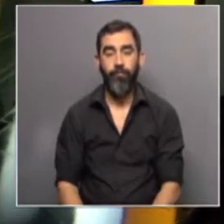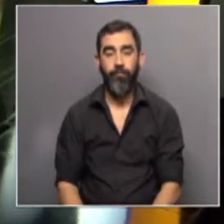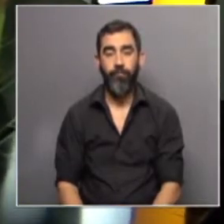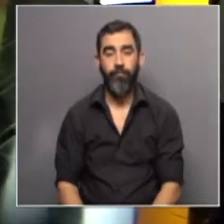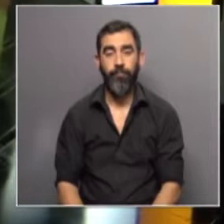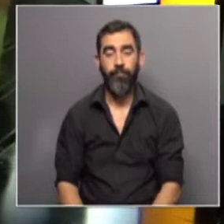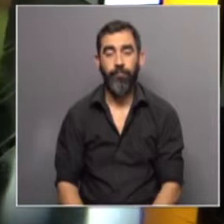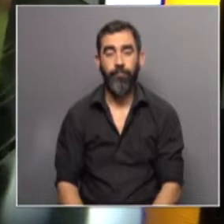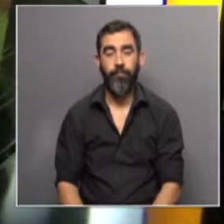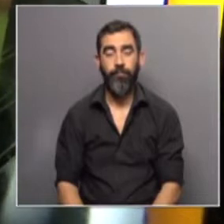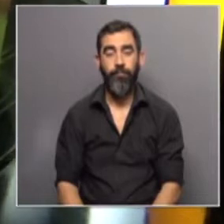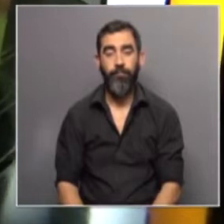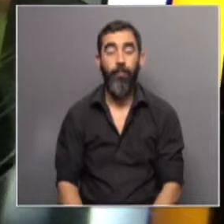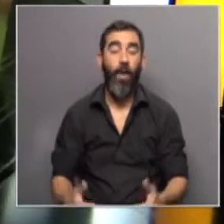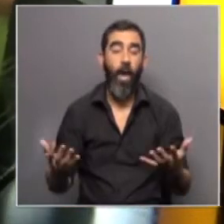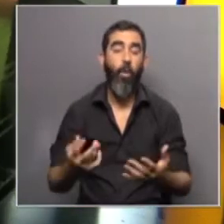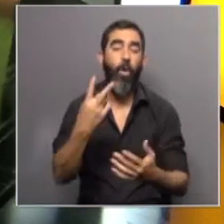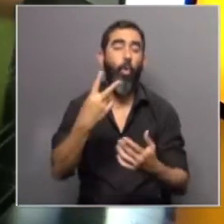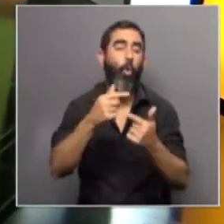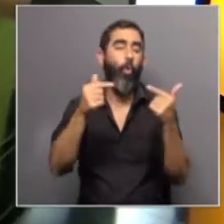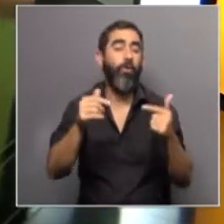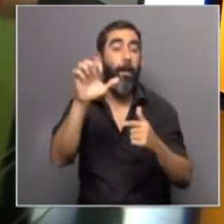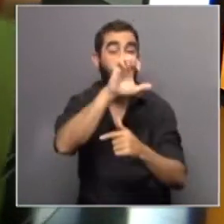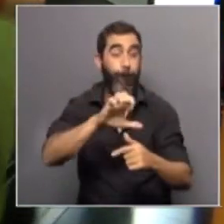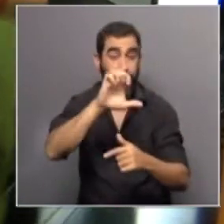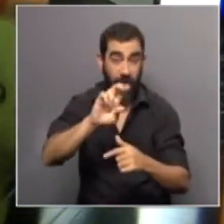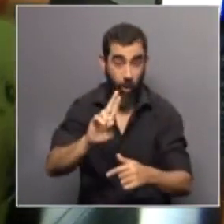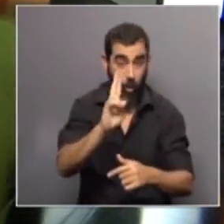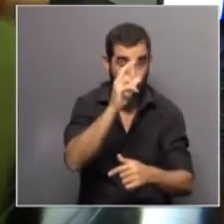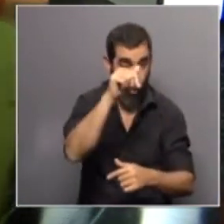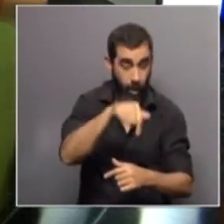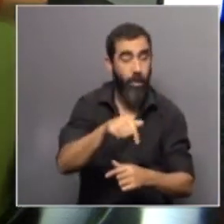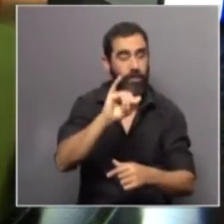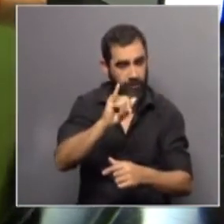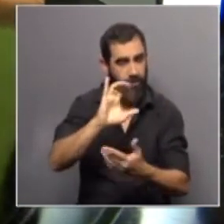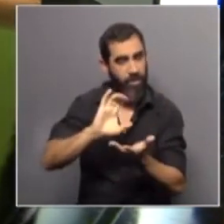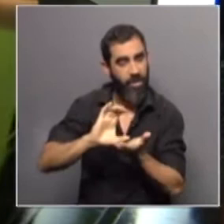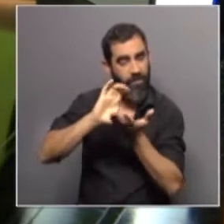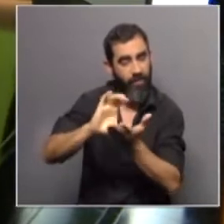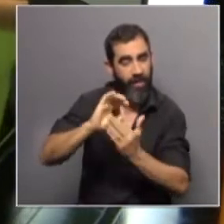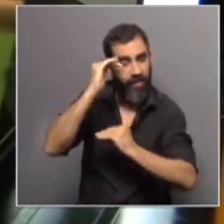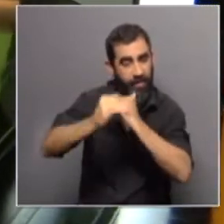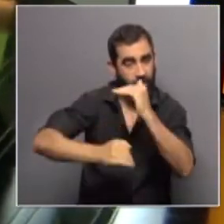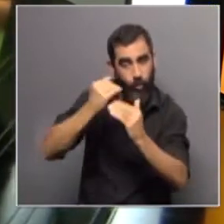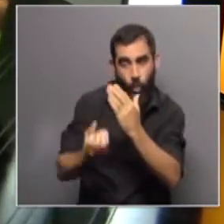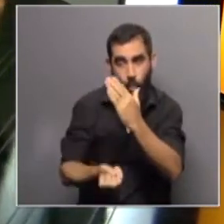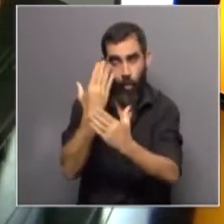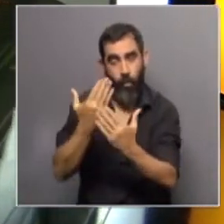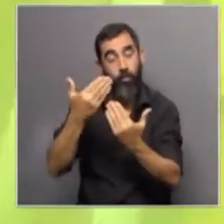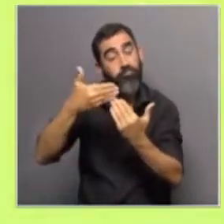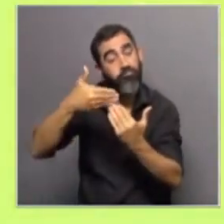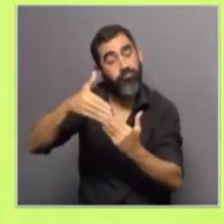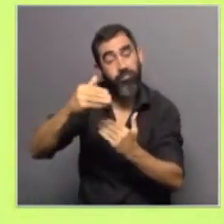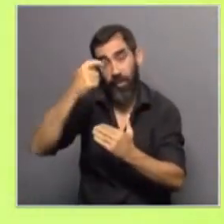Vamos a asomarnos ahora a dos casos de empresas nacionales que invierten en desarrollos novedosos a partir de